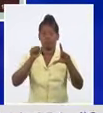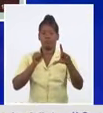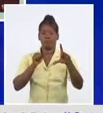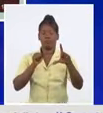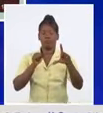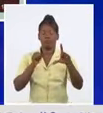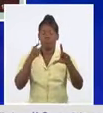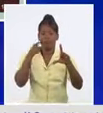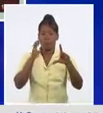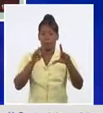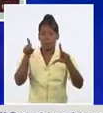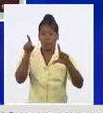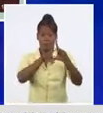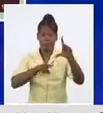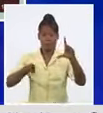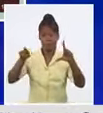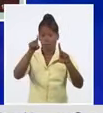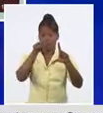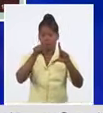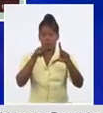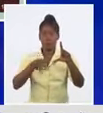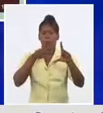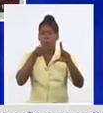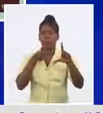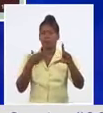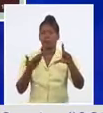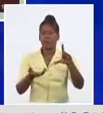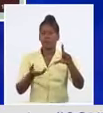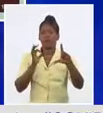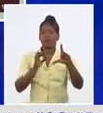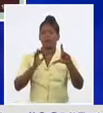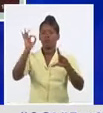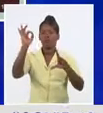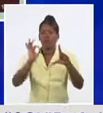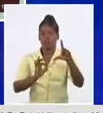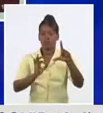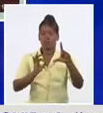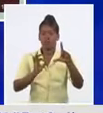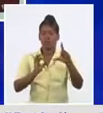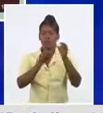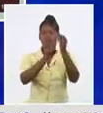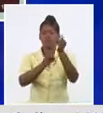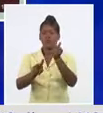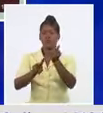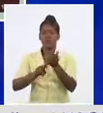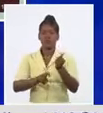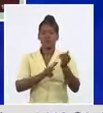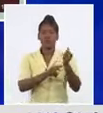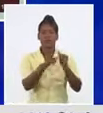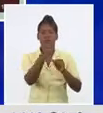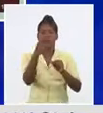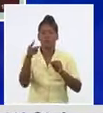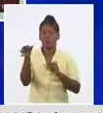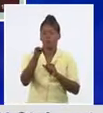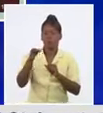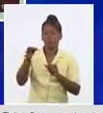Cuando vemos el gráfico donde se muestra la positividad por provincia, que permite ver cómo va